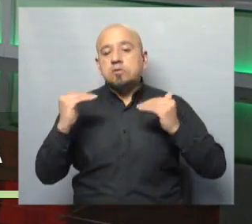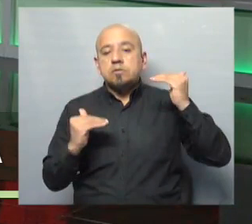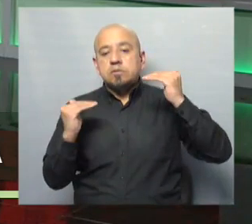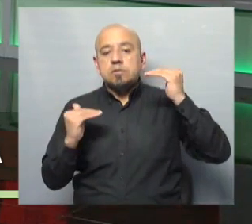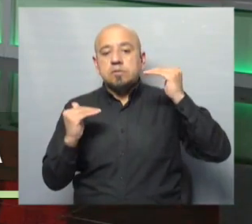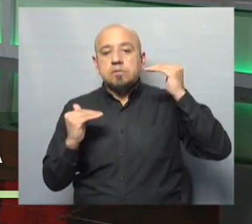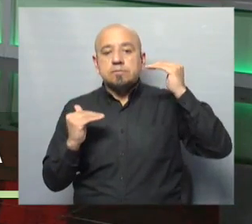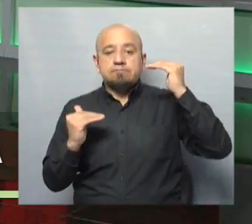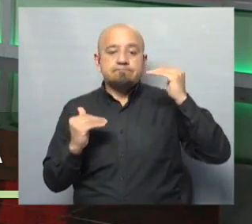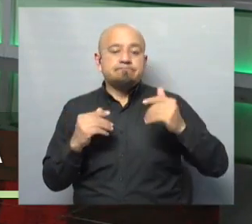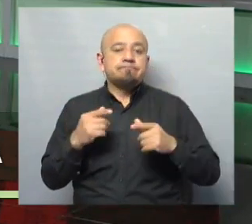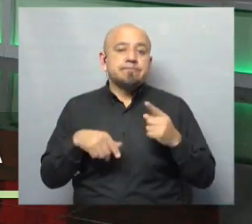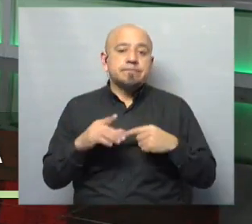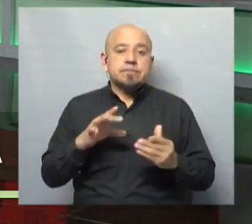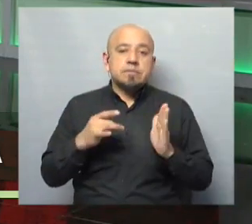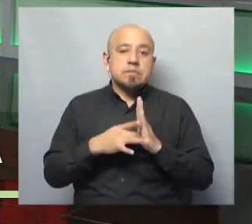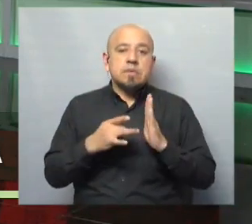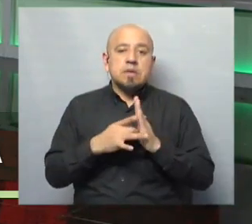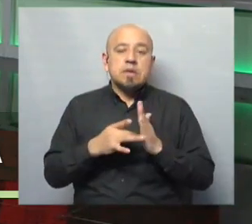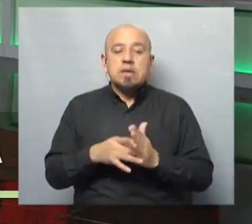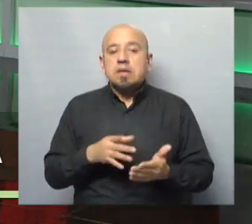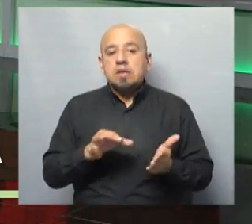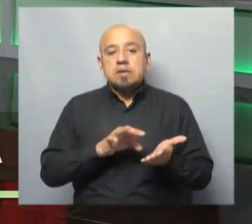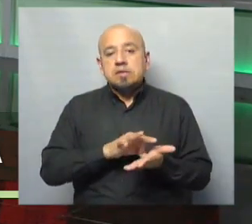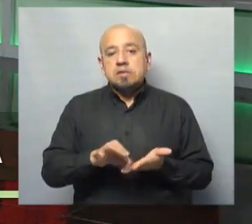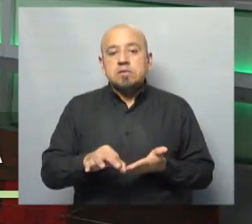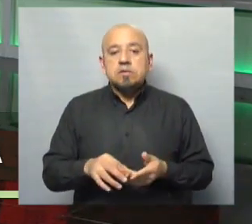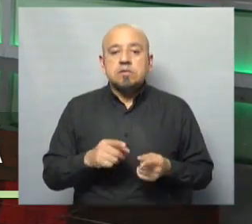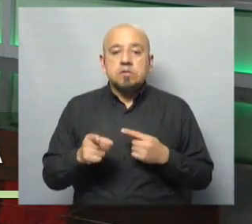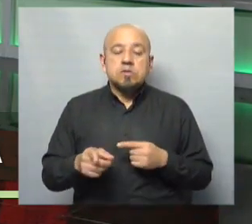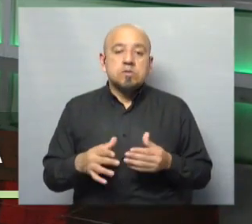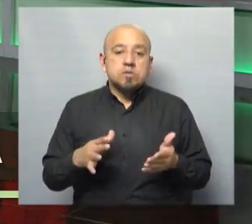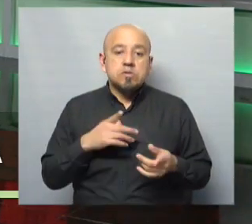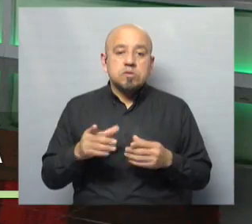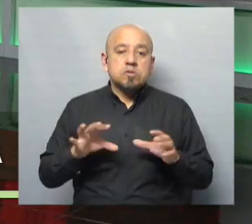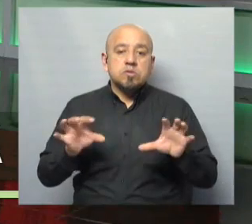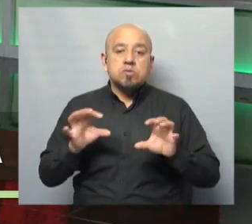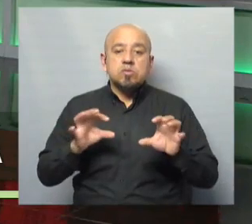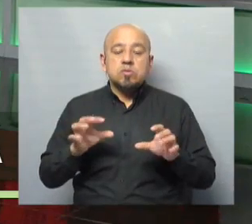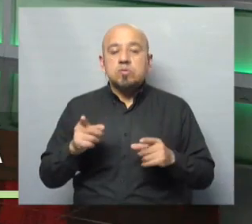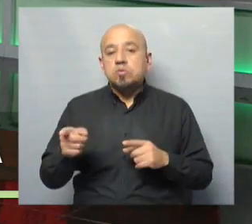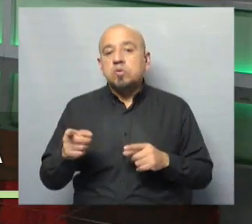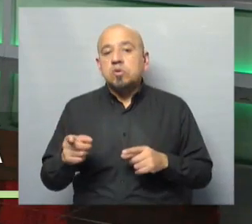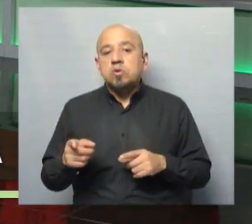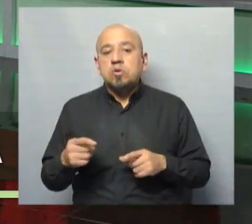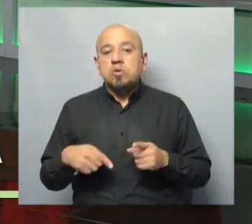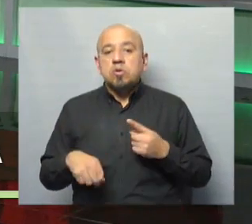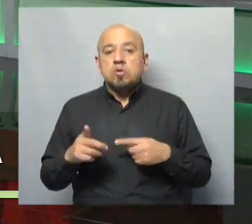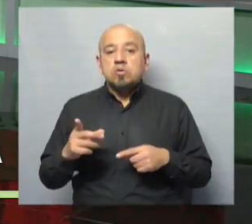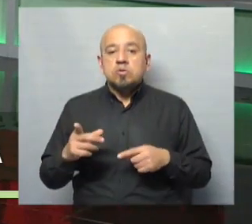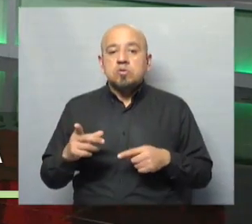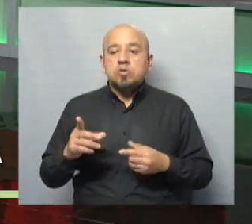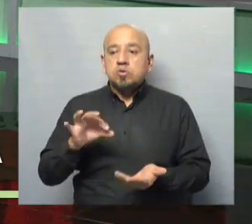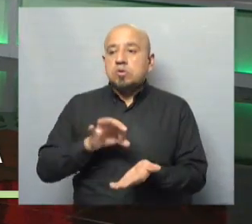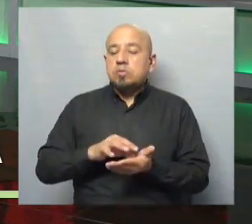no solamente en la calidad de la asistencia y en las posibilidades que tienen los funcionarios en la salud privada en los sistemas de